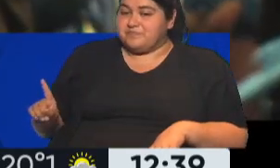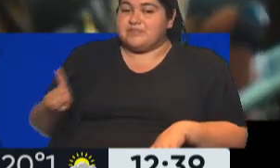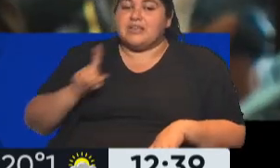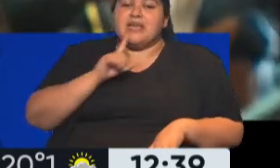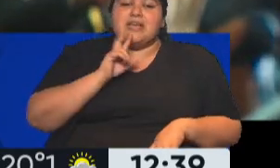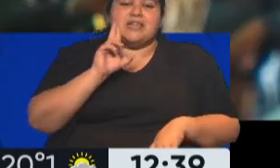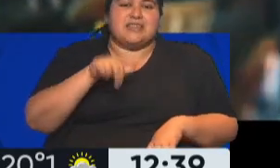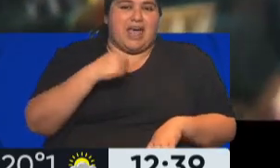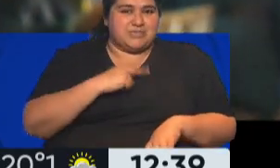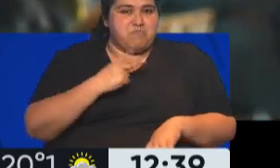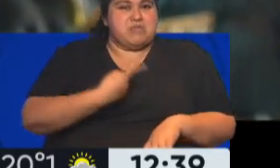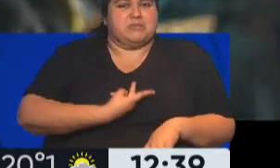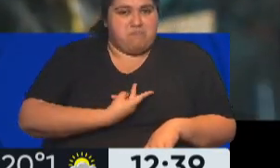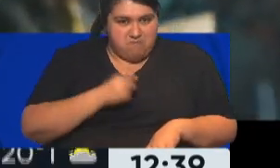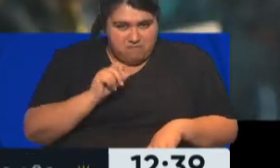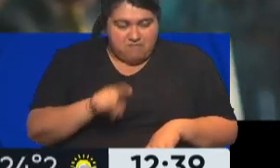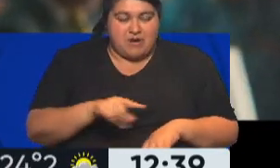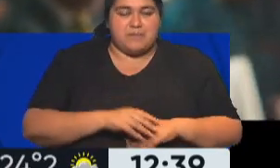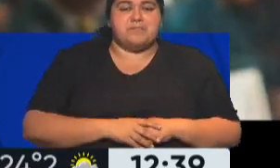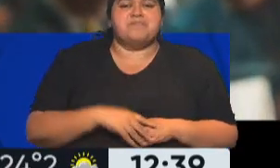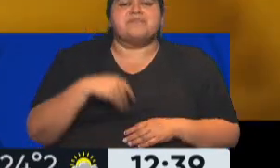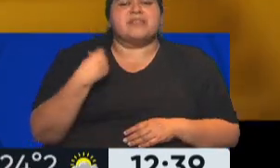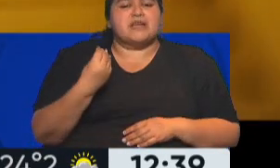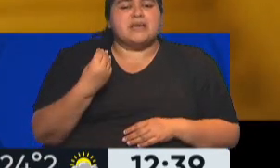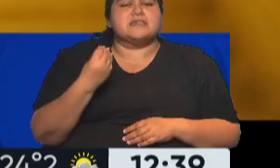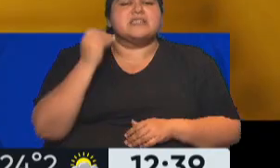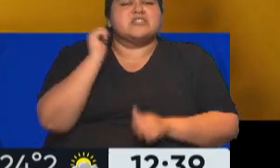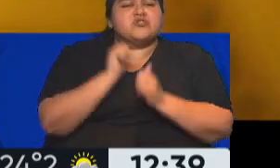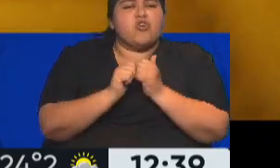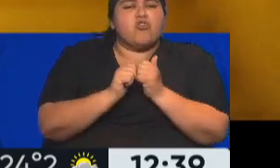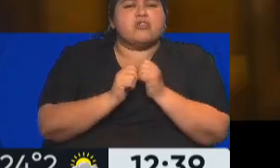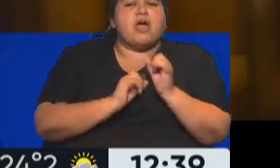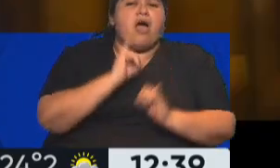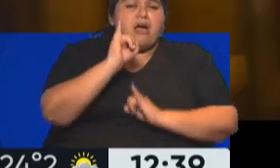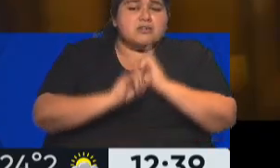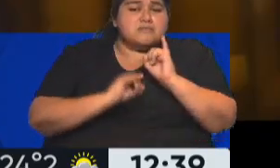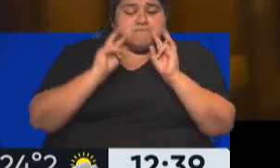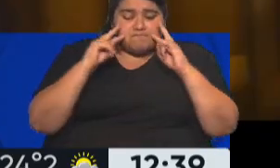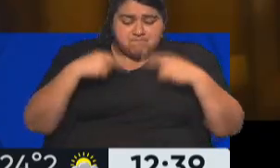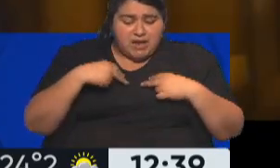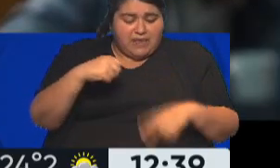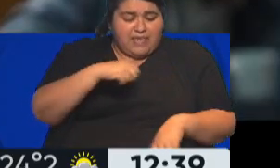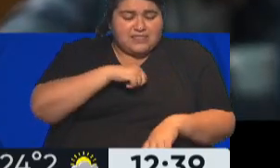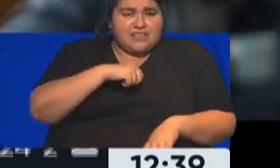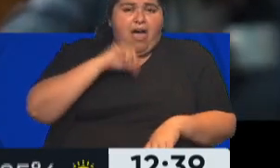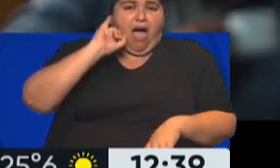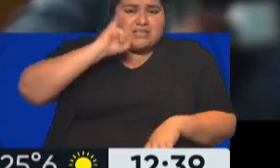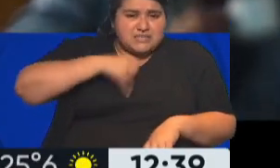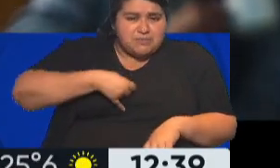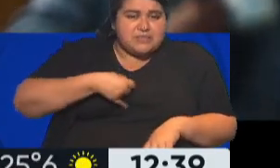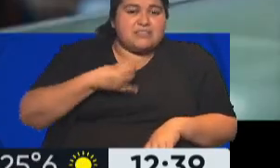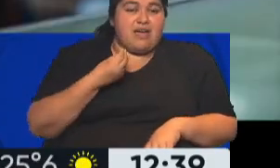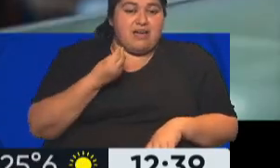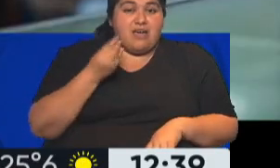Transmitzvah. Transmitzvah cuenta la historia de la aceptación de la identidad del